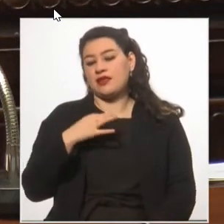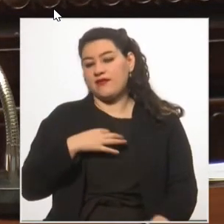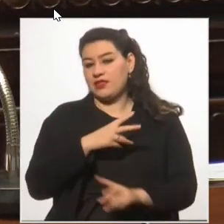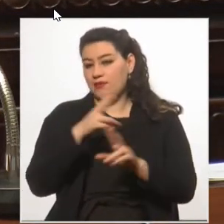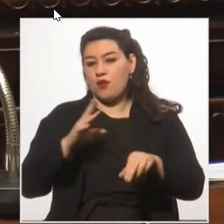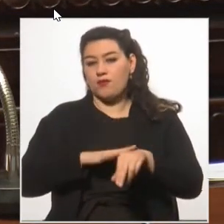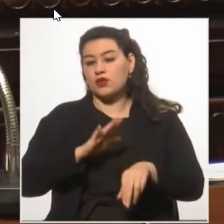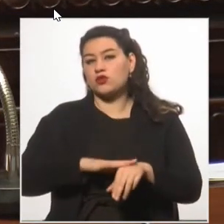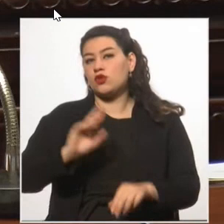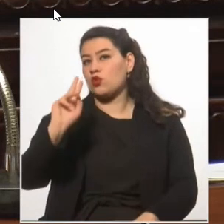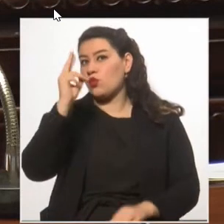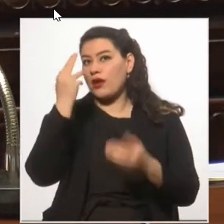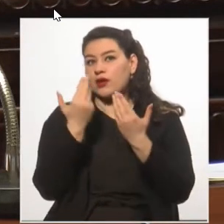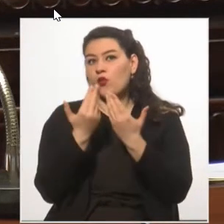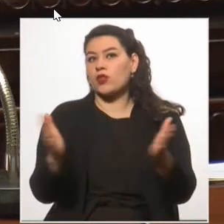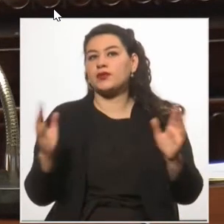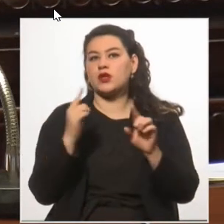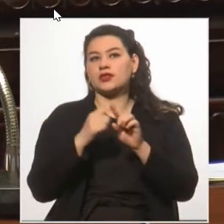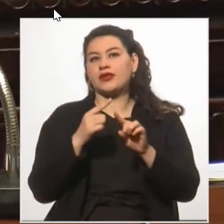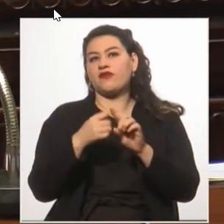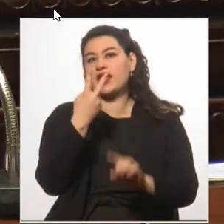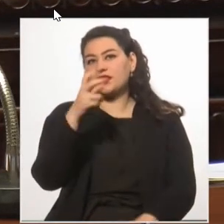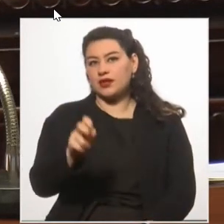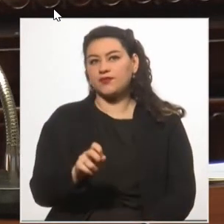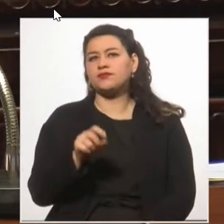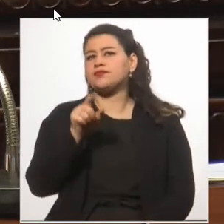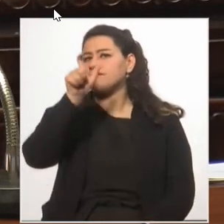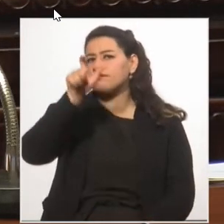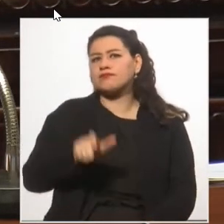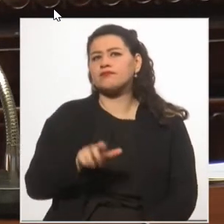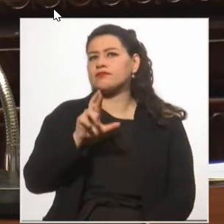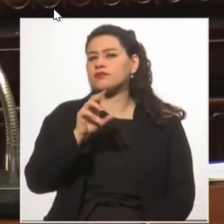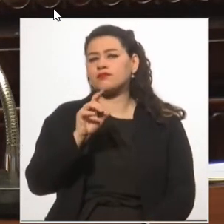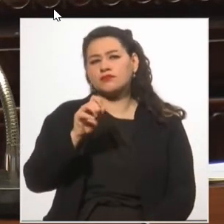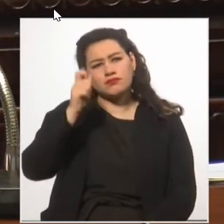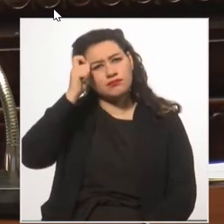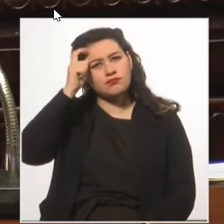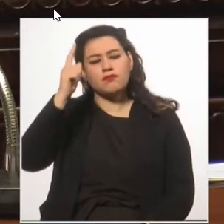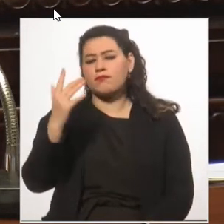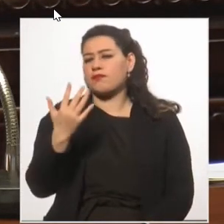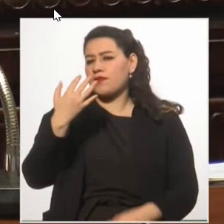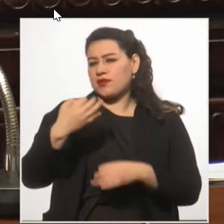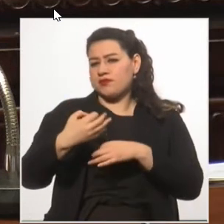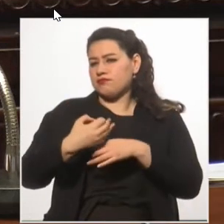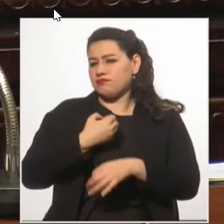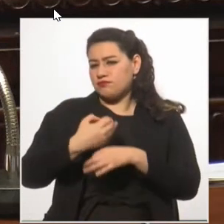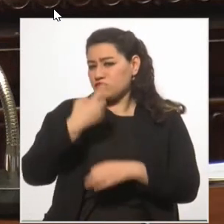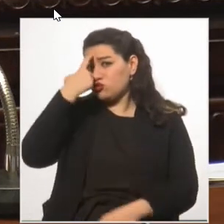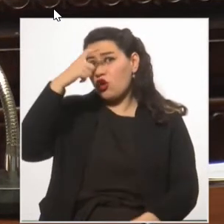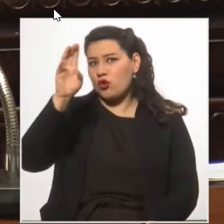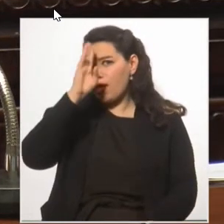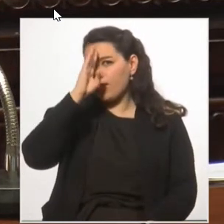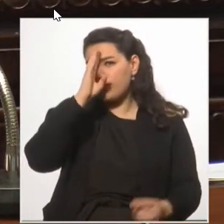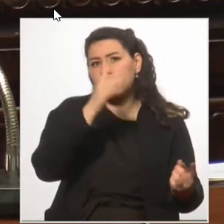al iniciarse el siglo XX. Fue un brillante autodidacta, como la mayoría de las